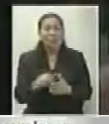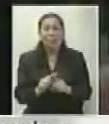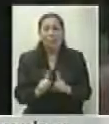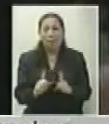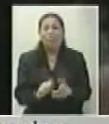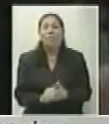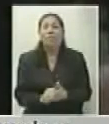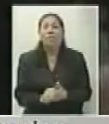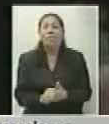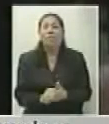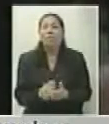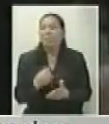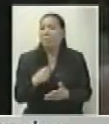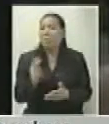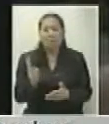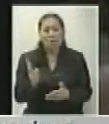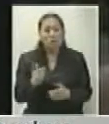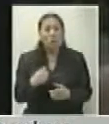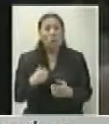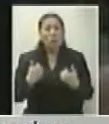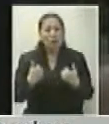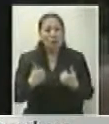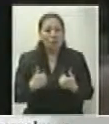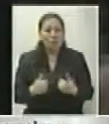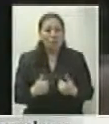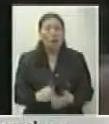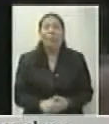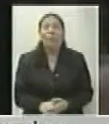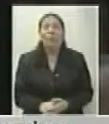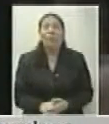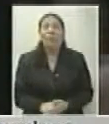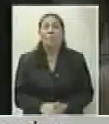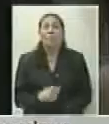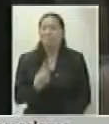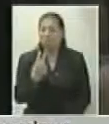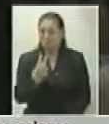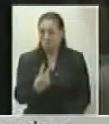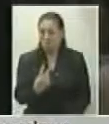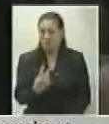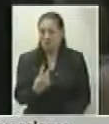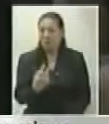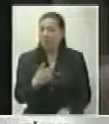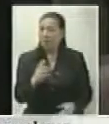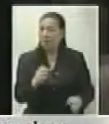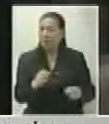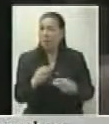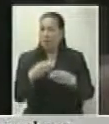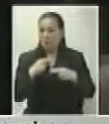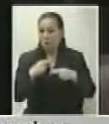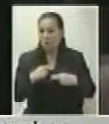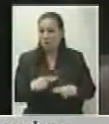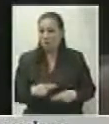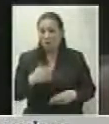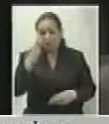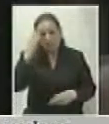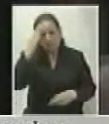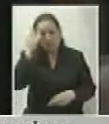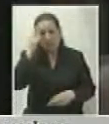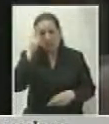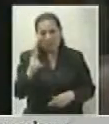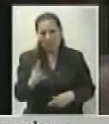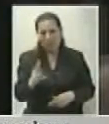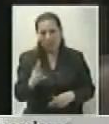distinta. No he sido profesor, soy un abogado litigante y veo, de acuerdo al tema de derechos humanos, que hay que saber respetar los